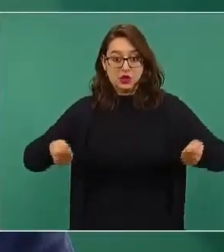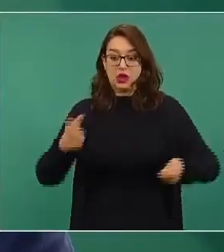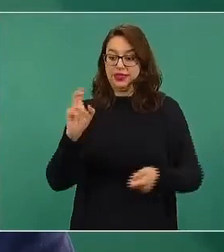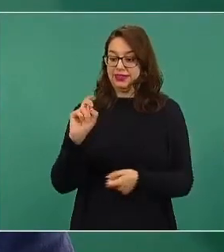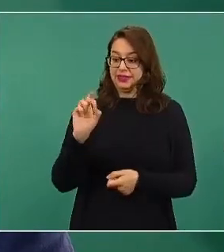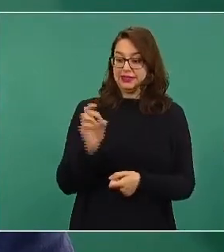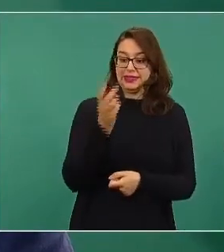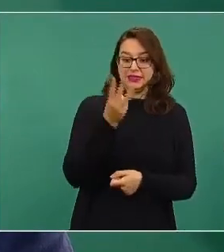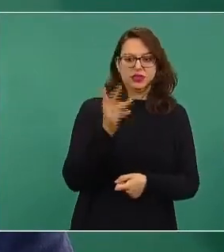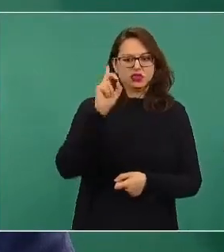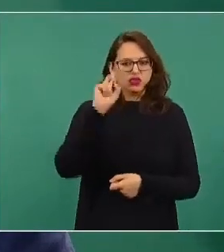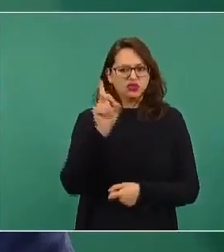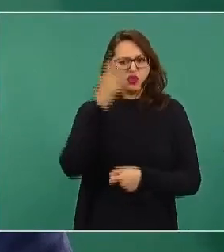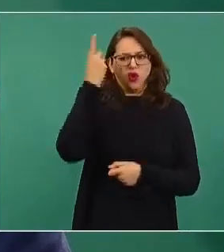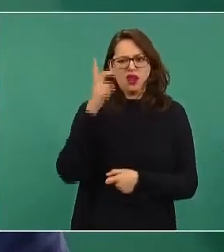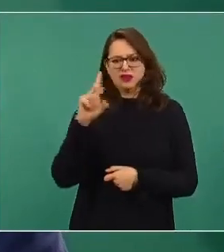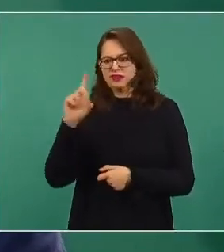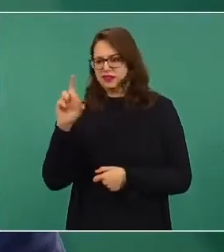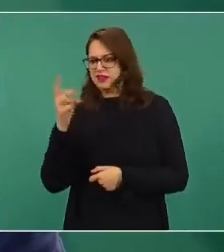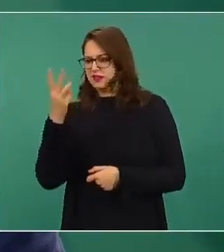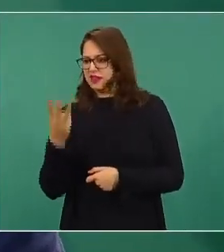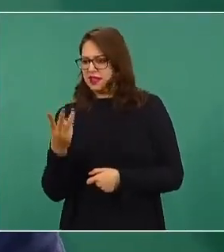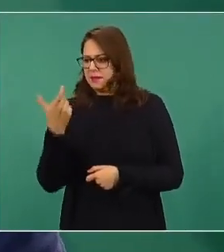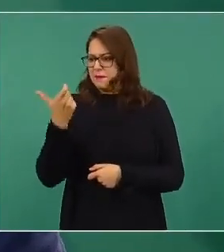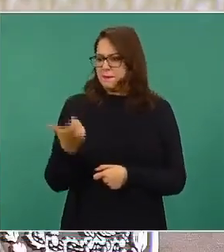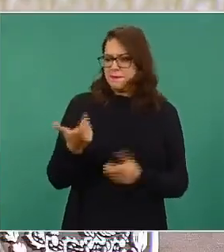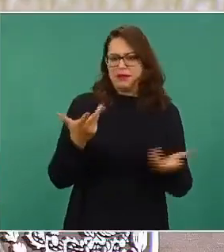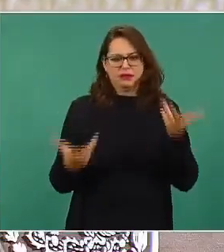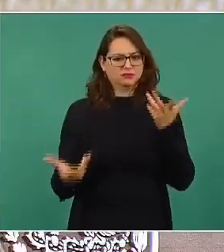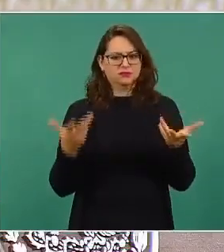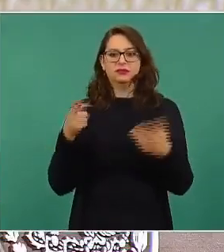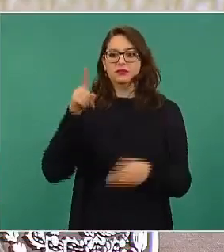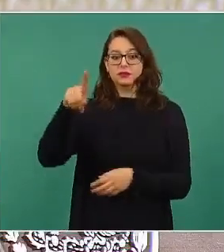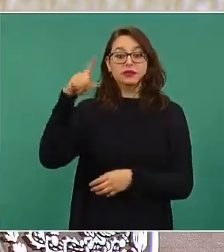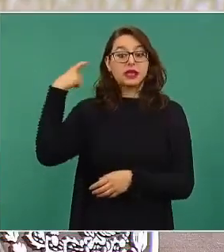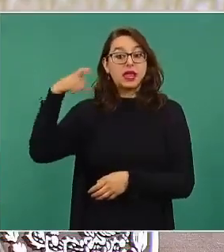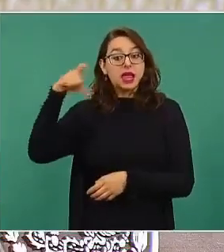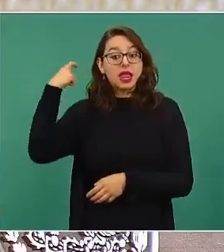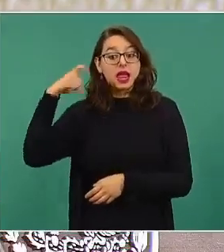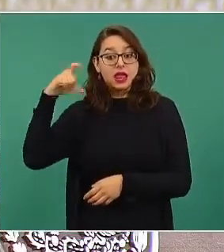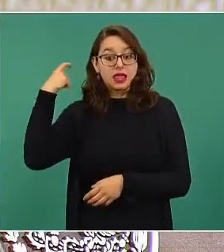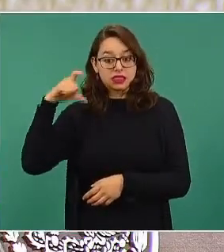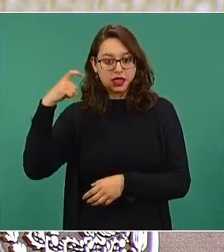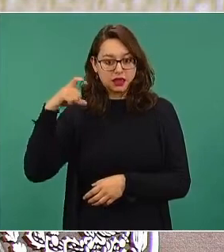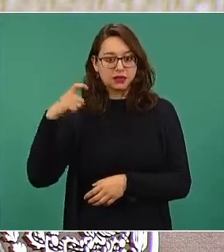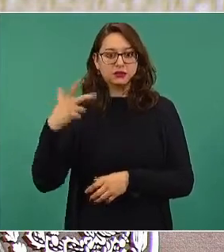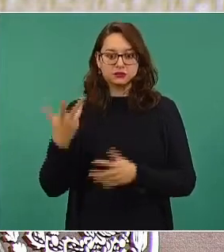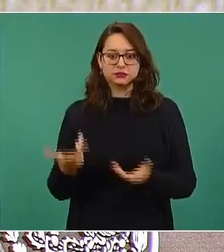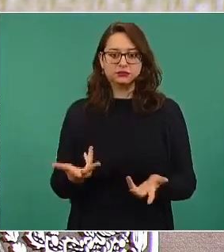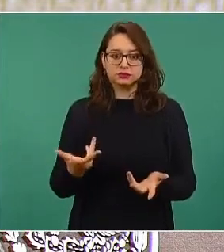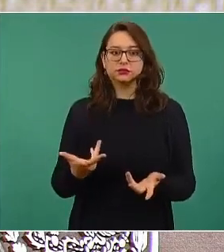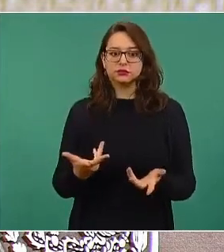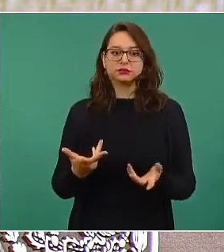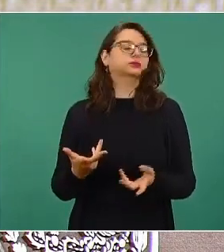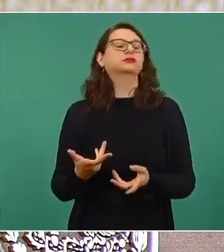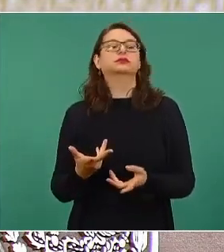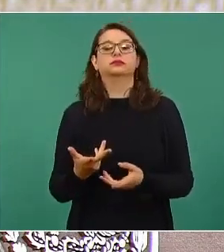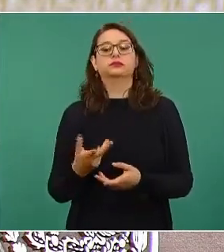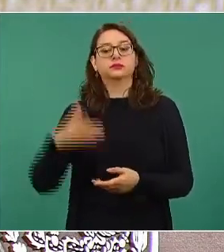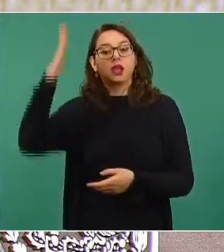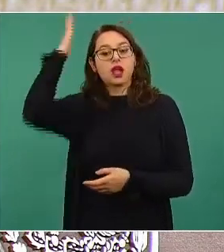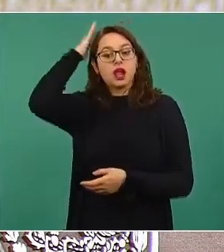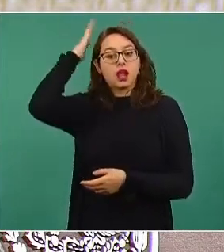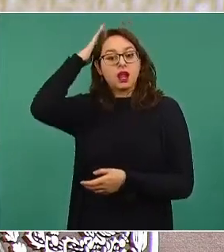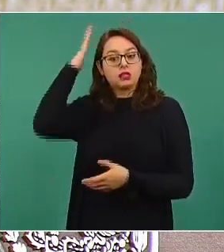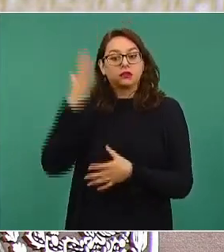Querétaro, donde se les obligó a venderlo a 33 pesos y no a $33, según el gerente.